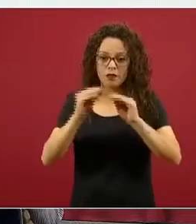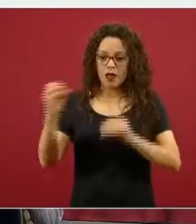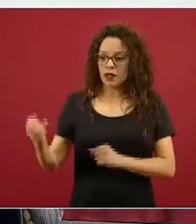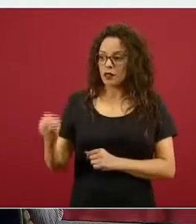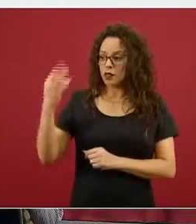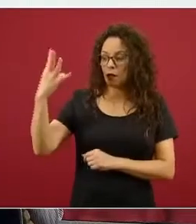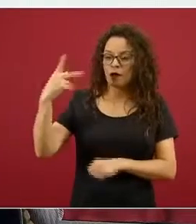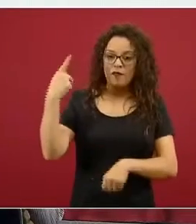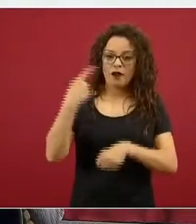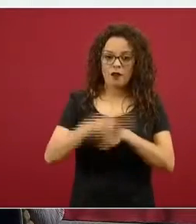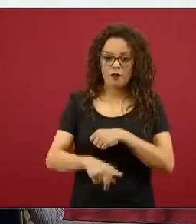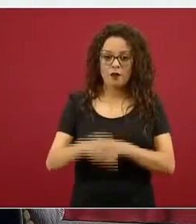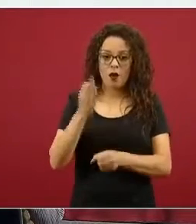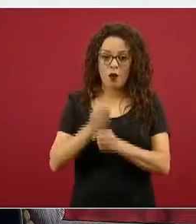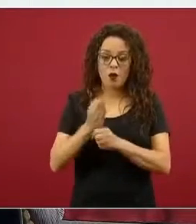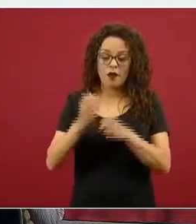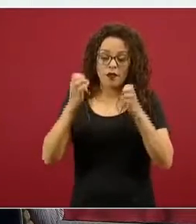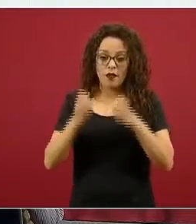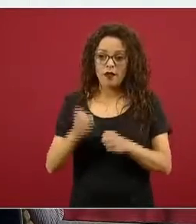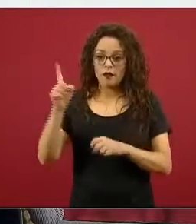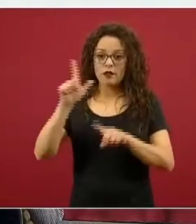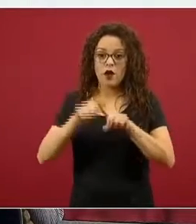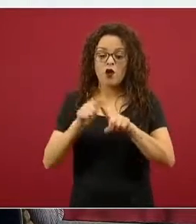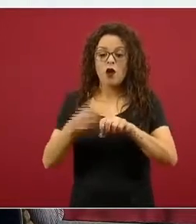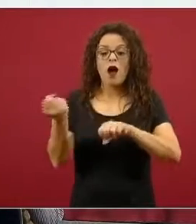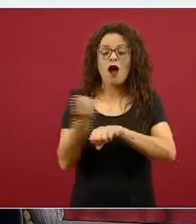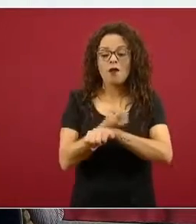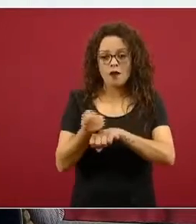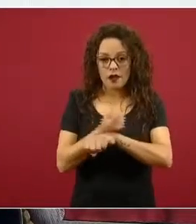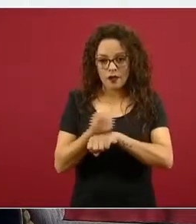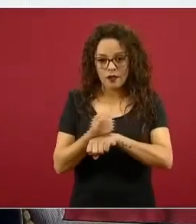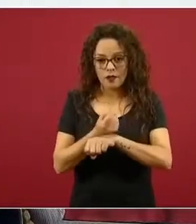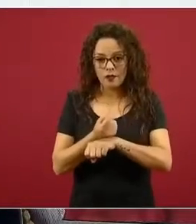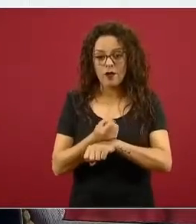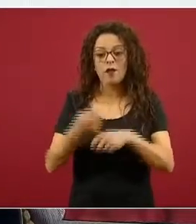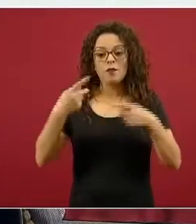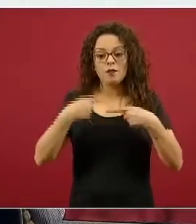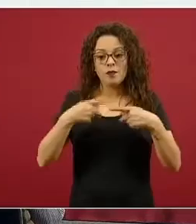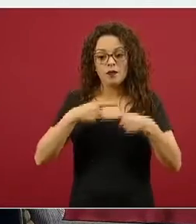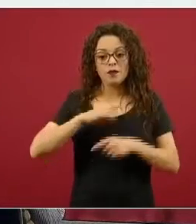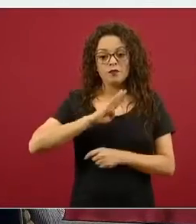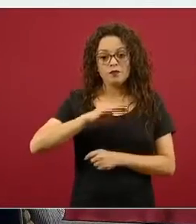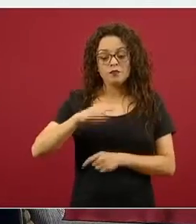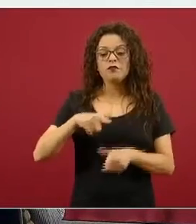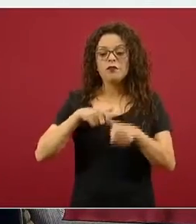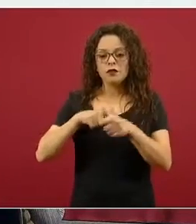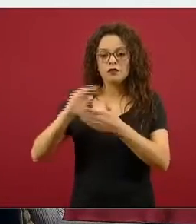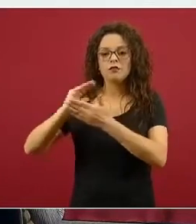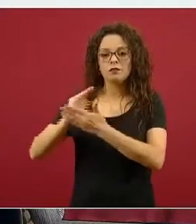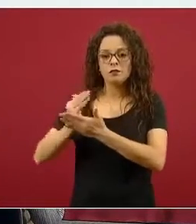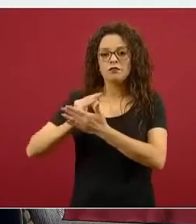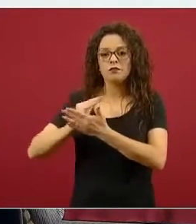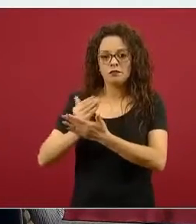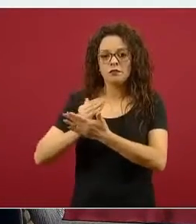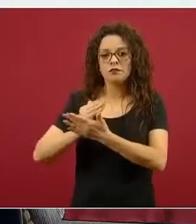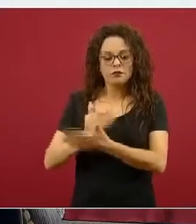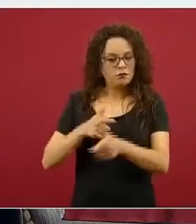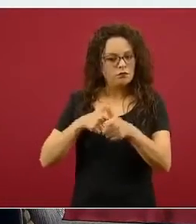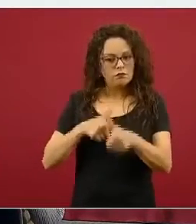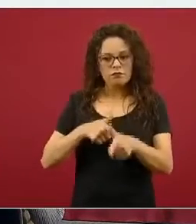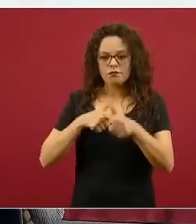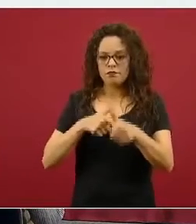semáforo de riesgo, que actualmente está en amarillo, y las defunciones siguen en descenso, un descenso continuo de